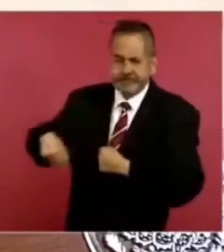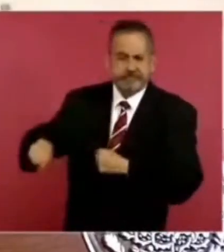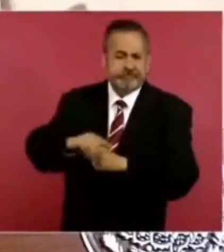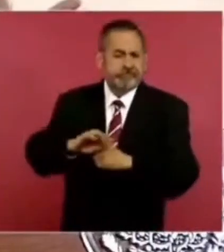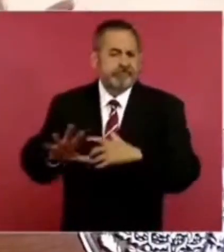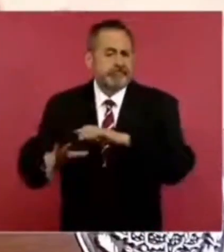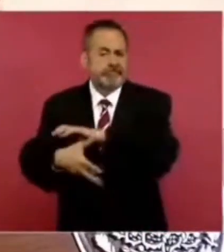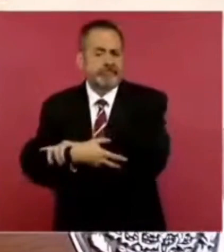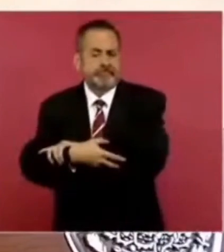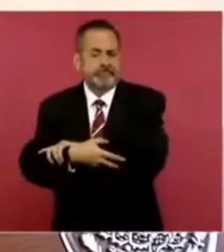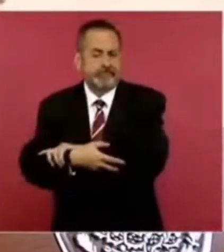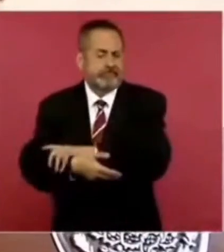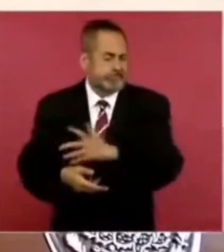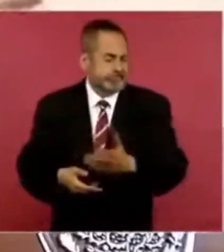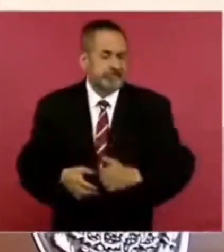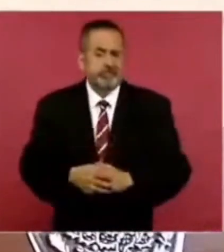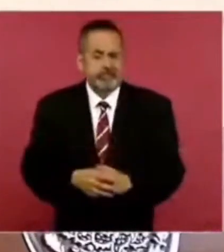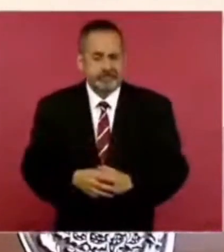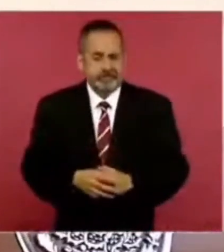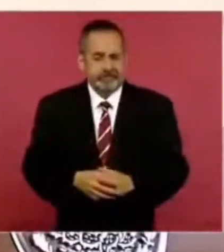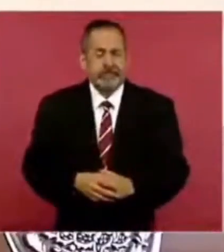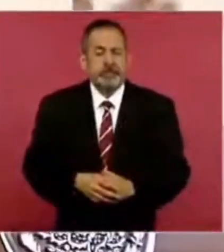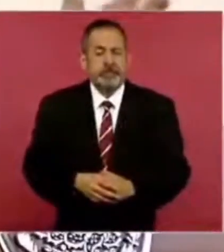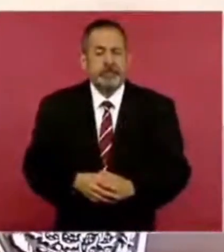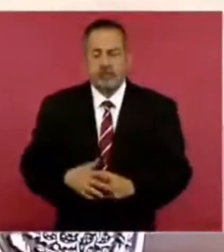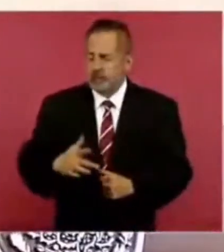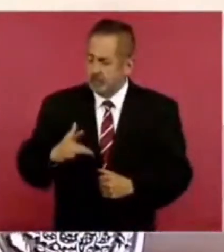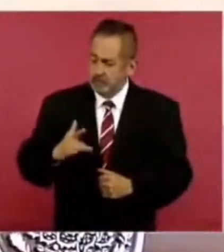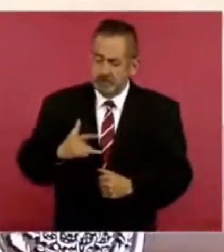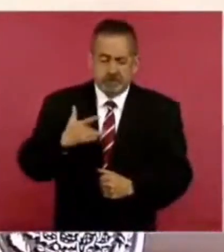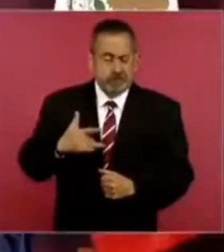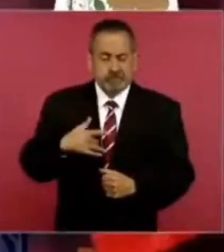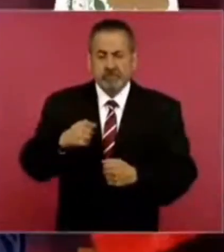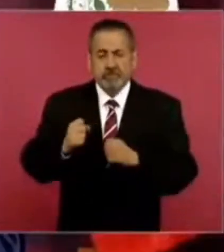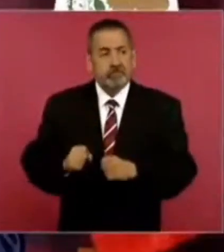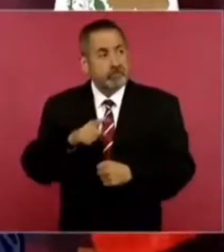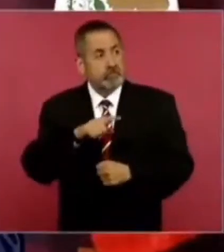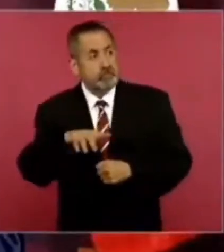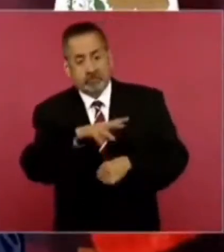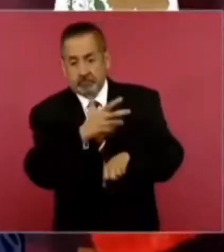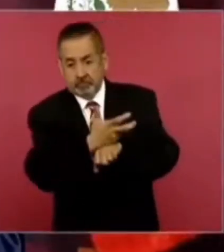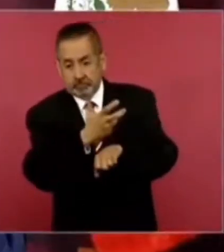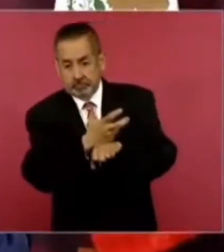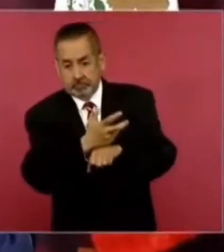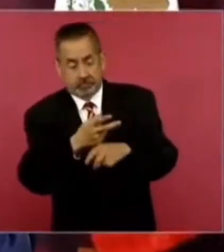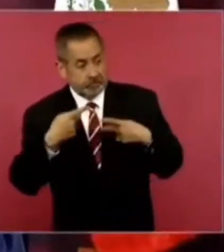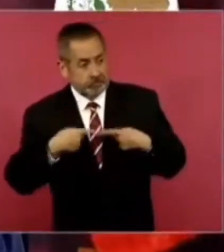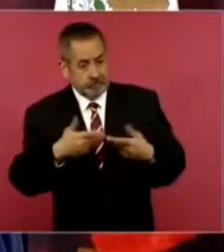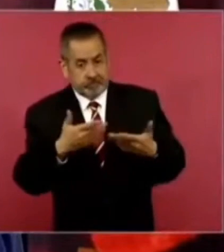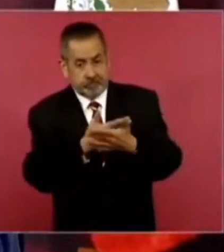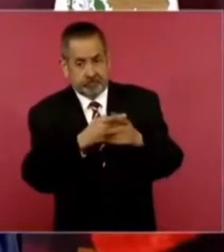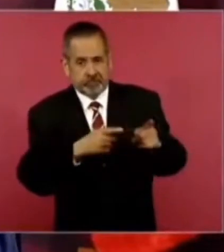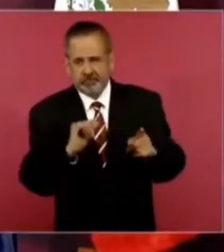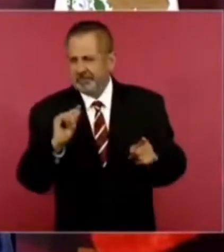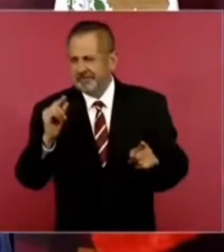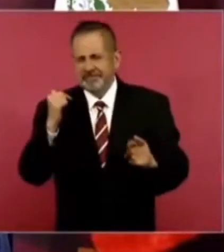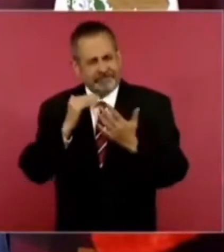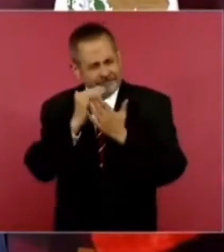Y estoy seguro que los ciudadanos de Estados Unidos, acabo de ver una